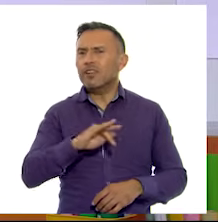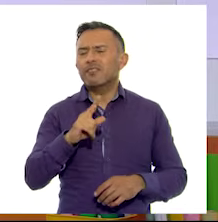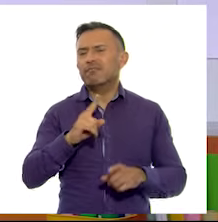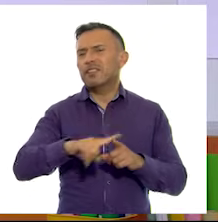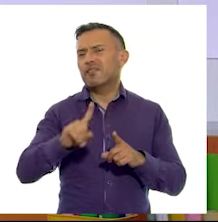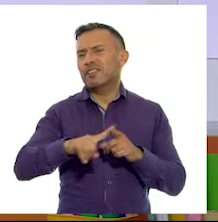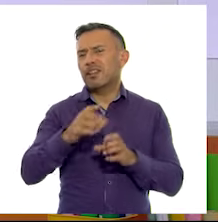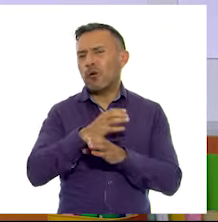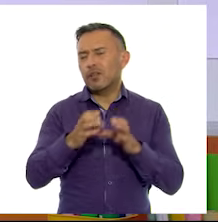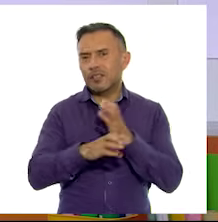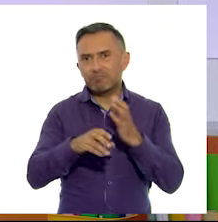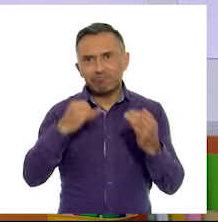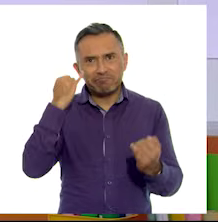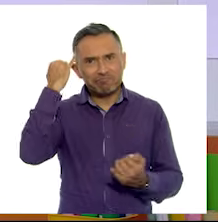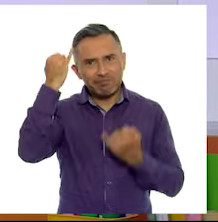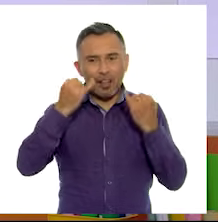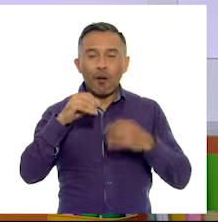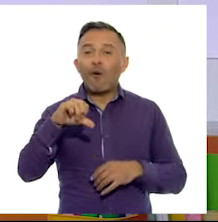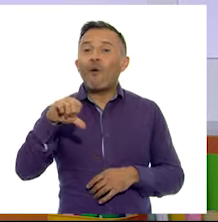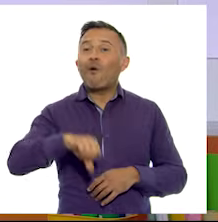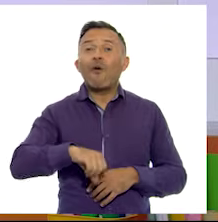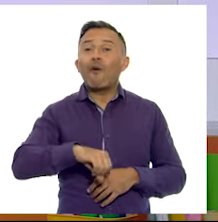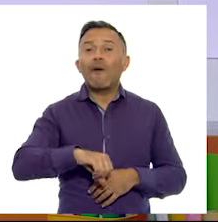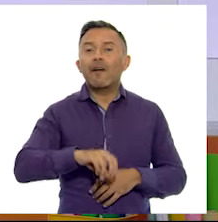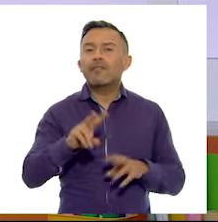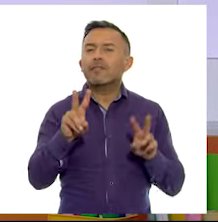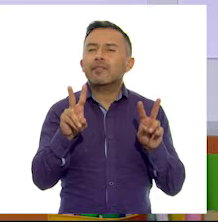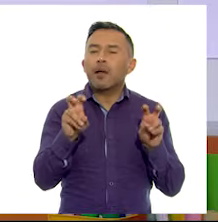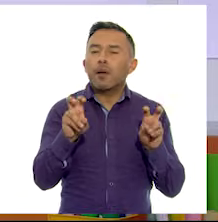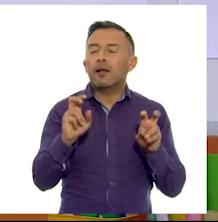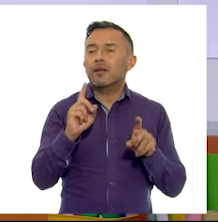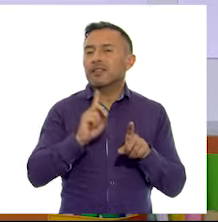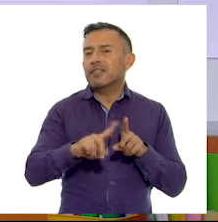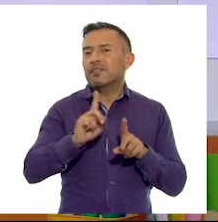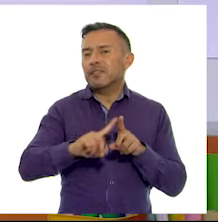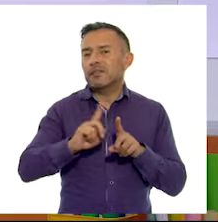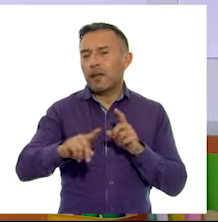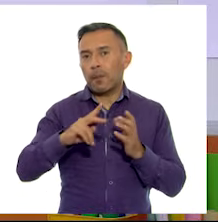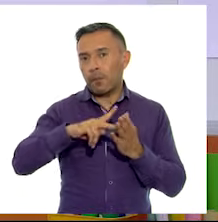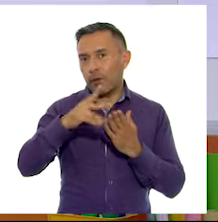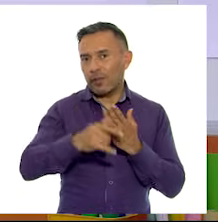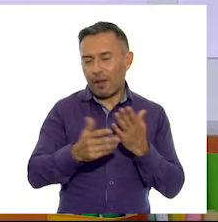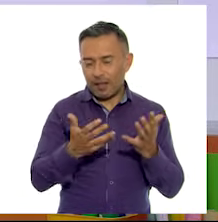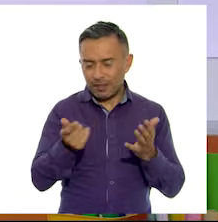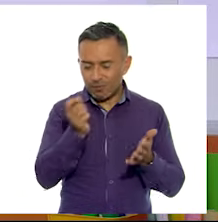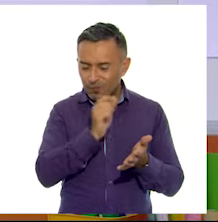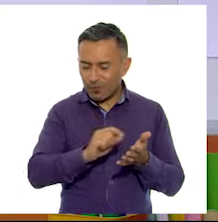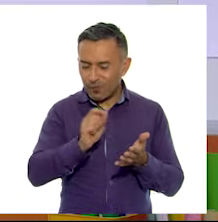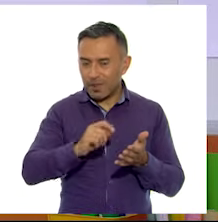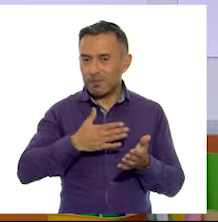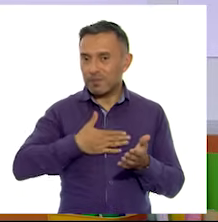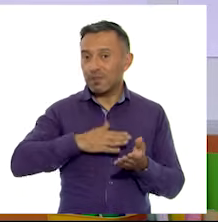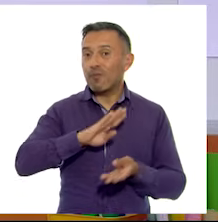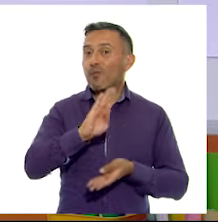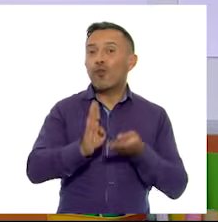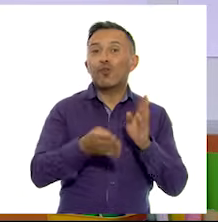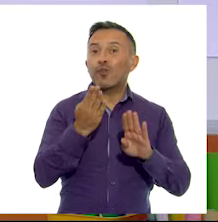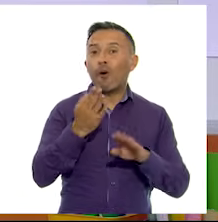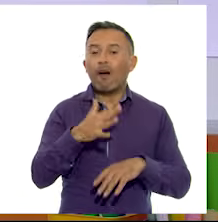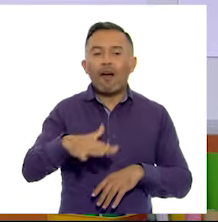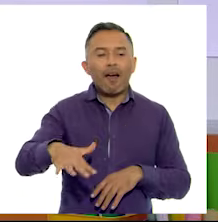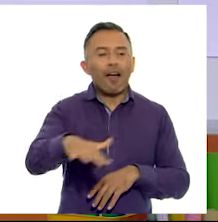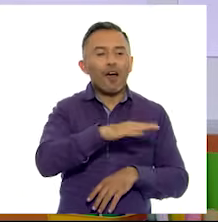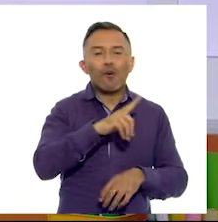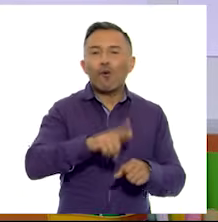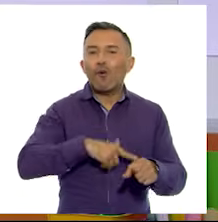cosas y el día de hoy vamos a aprender a trazar más cosas del proyecto Mi Mundo, sus colores y sus formas, que es el de